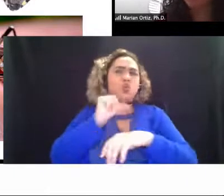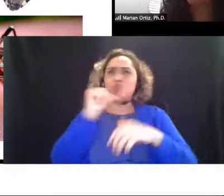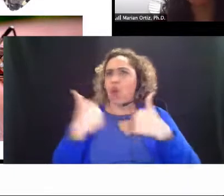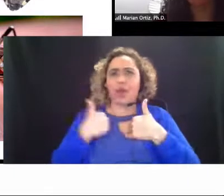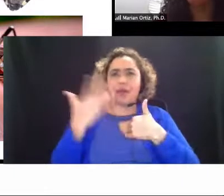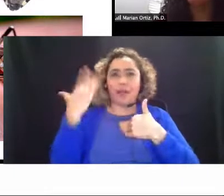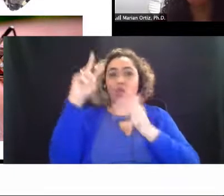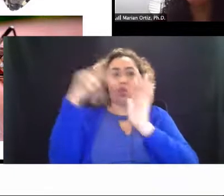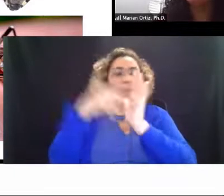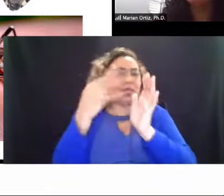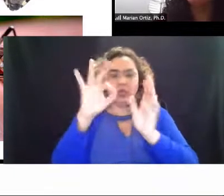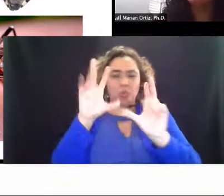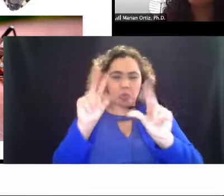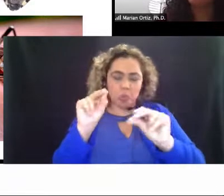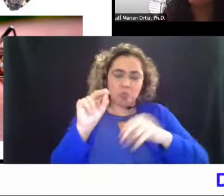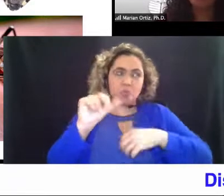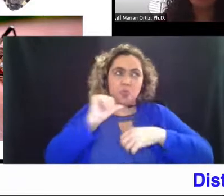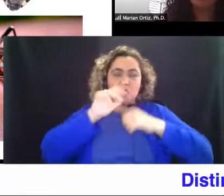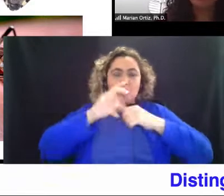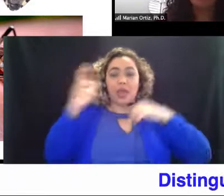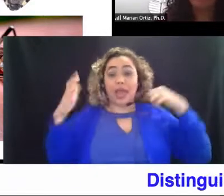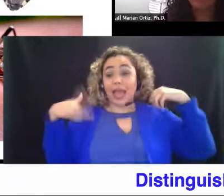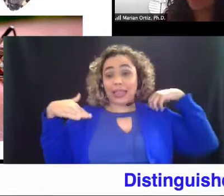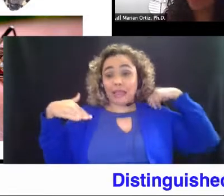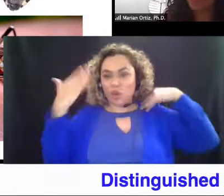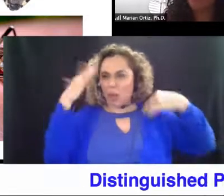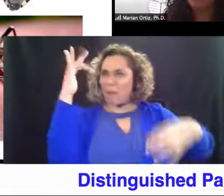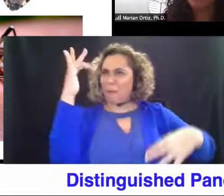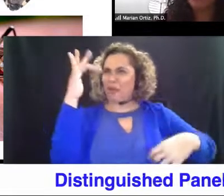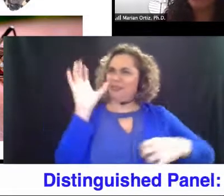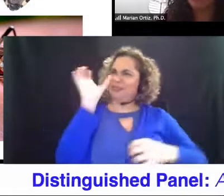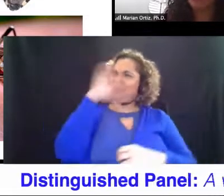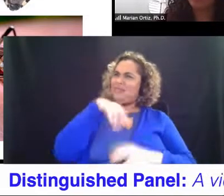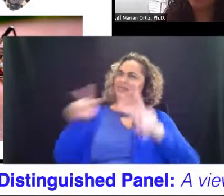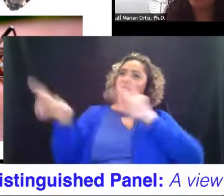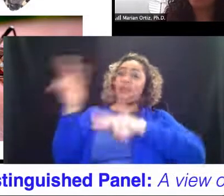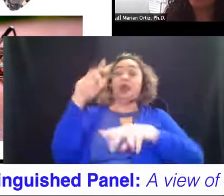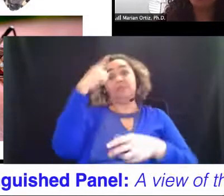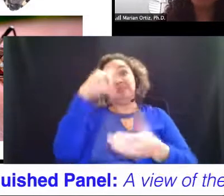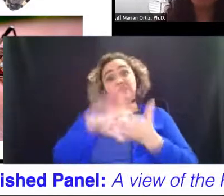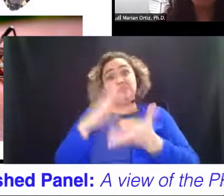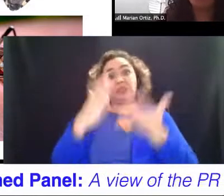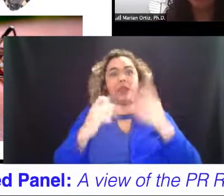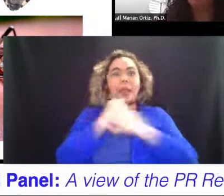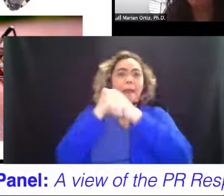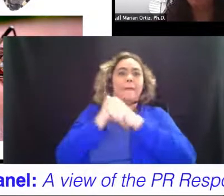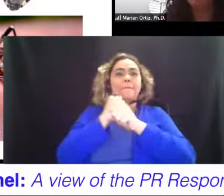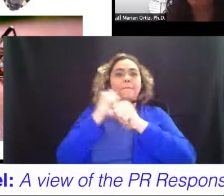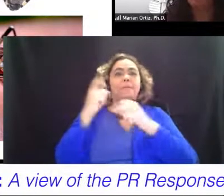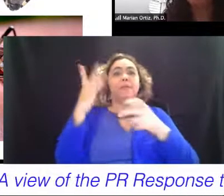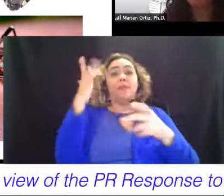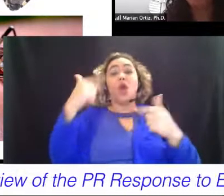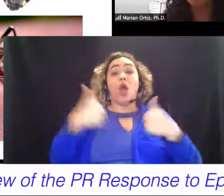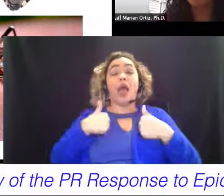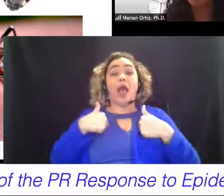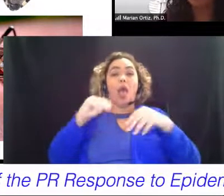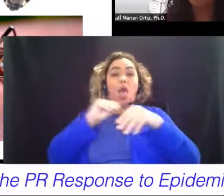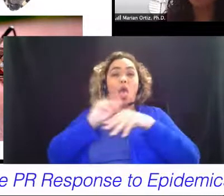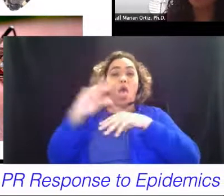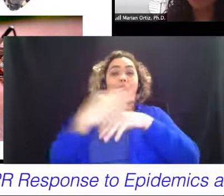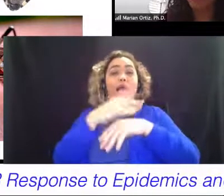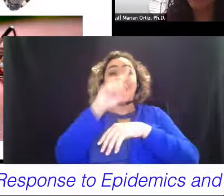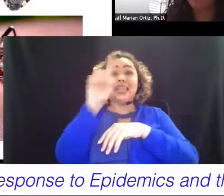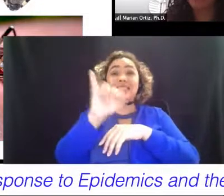situación, todavía no se sabe muy bien por qué. Creemos que hay protección cruzada porque nuestra epidemia de Zika fue